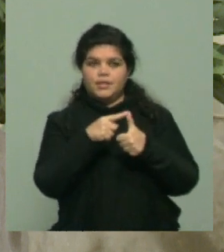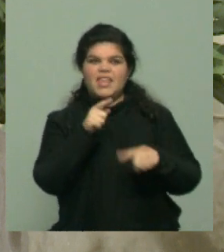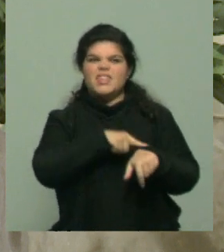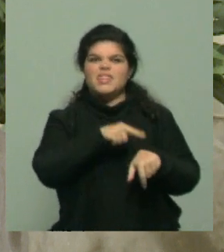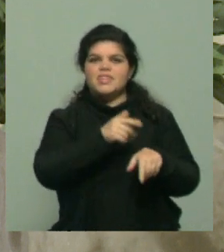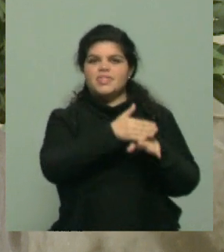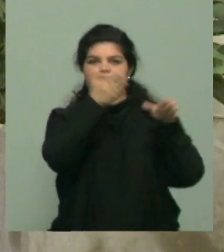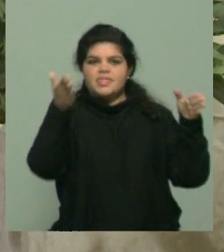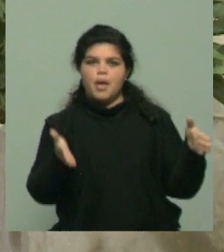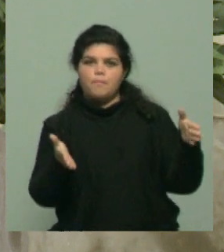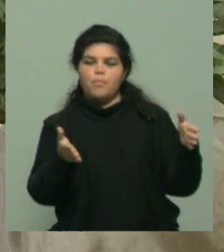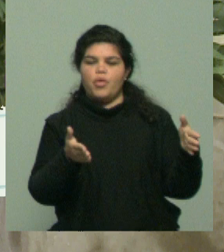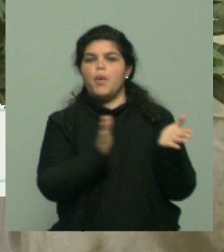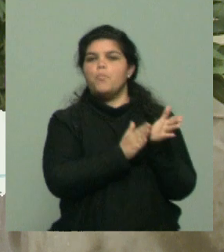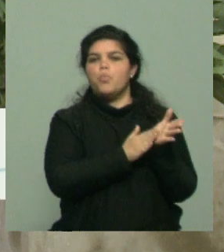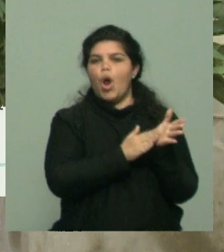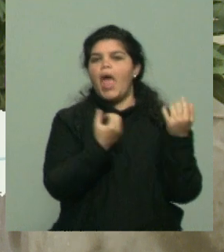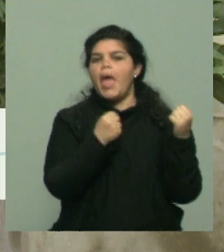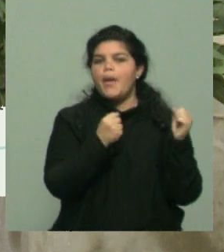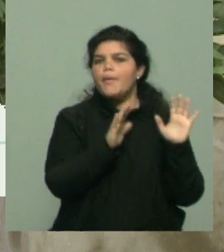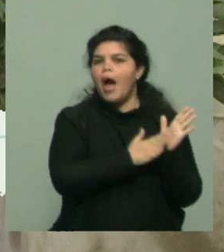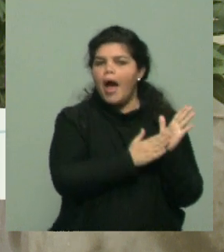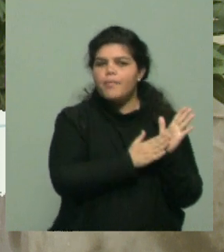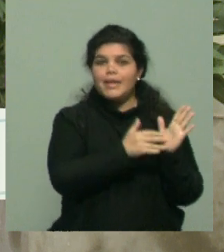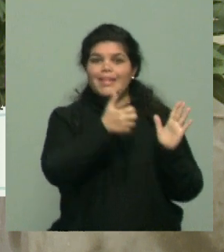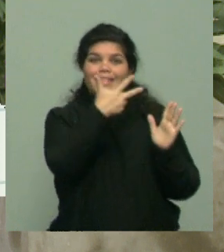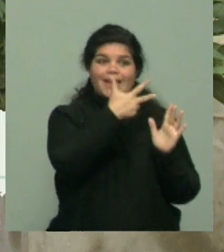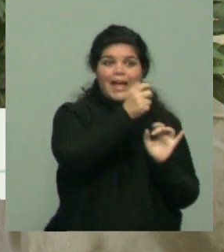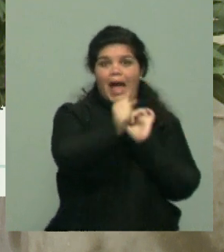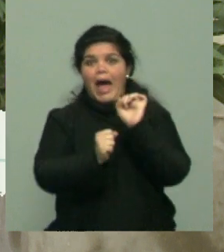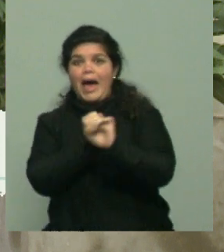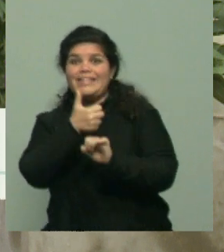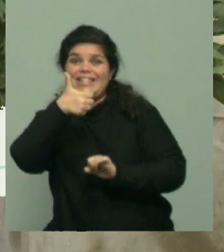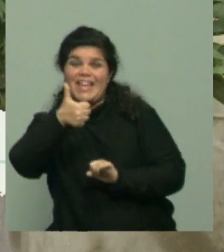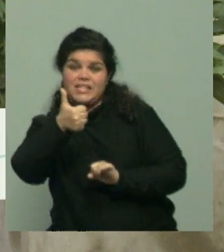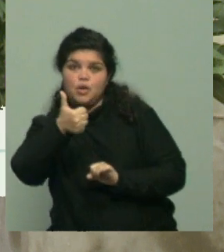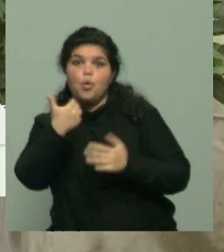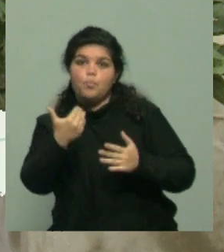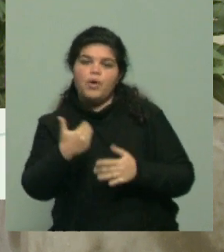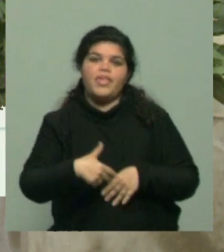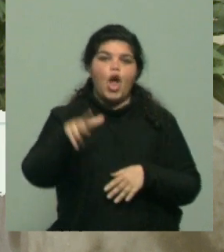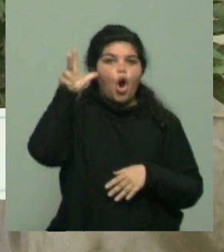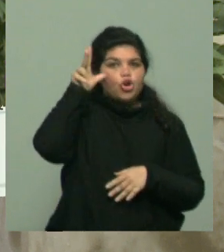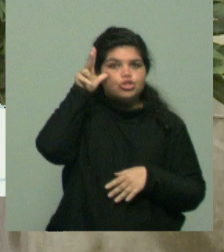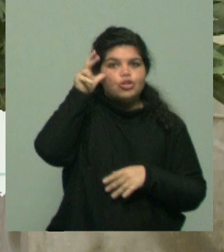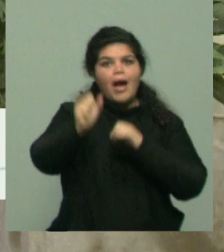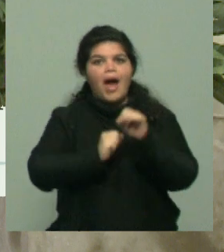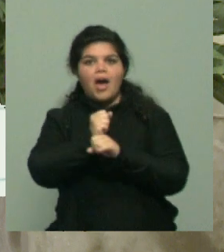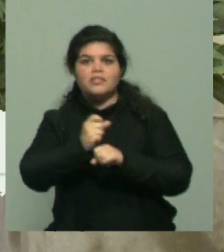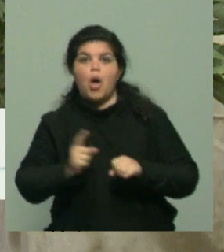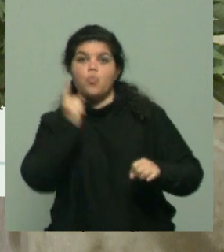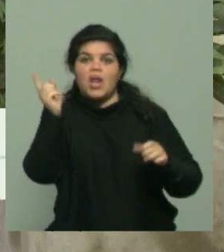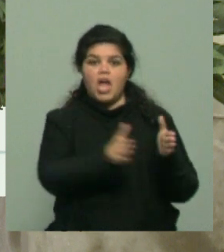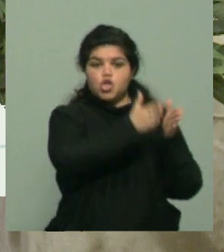prueba de 3 a 6 meses, con posibilidad de ampliarlo a 8 o a 12 meses vía negociación colectiva. En